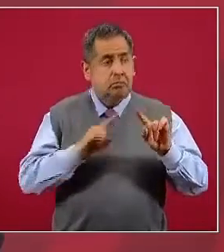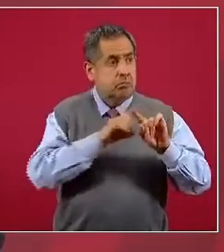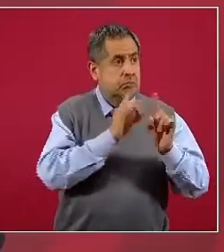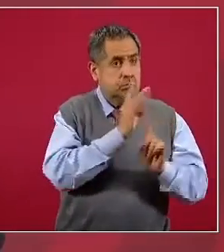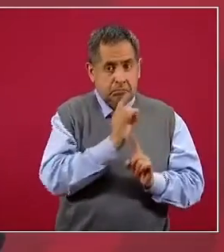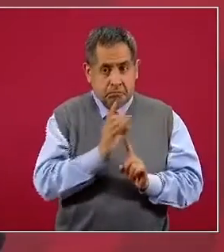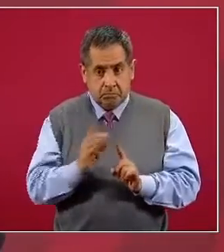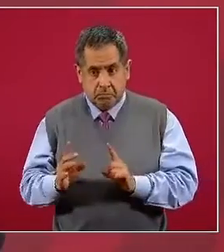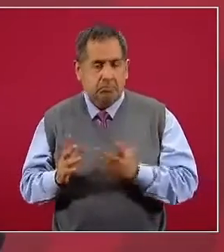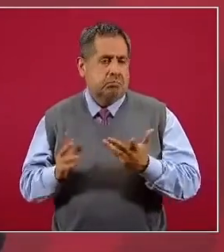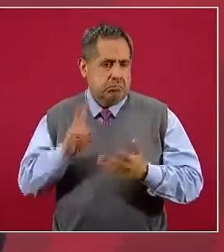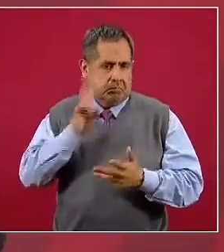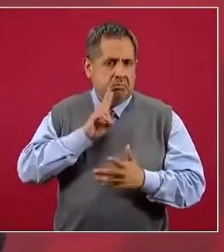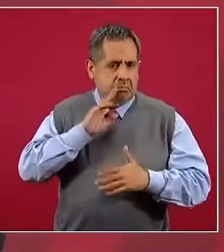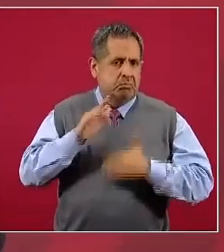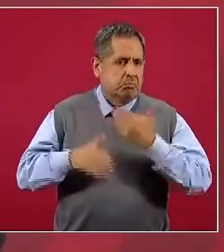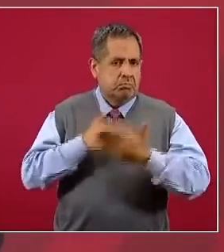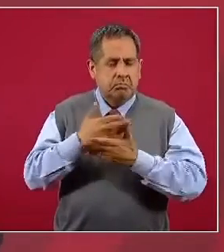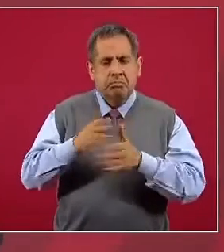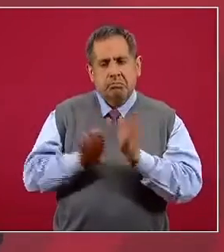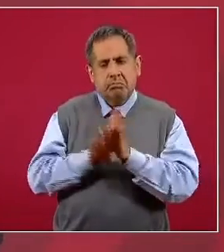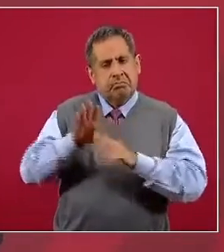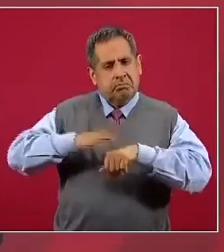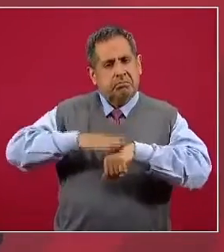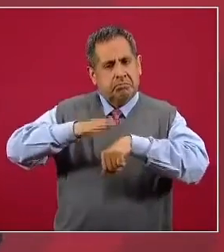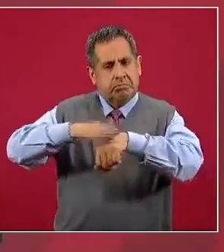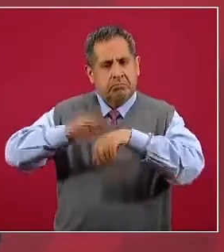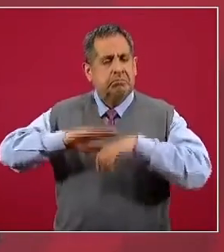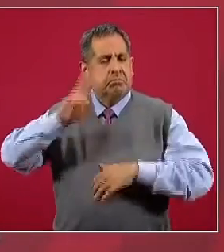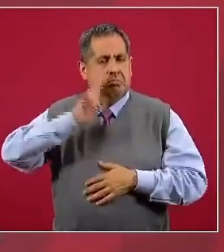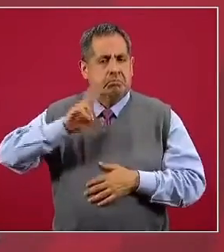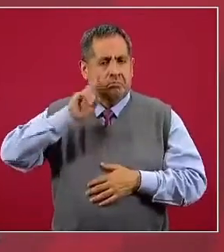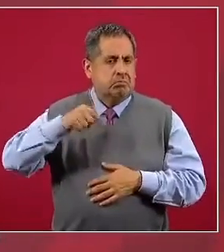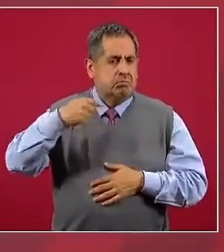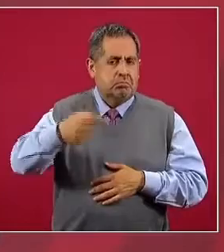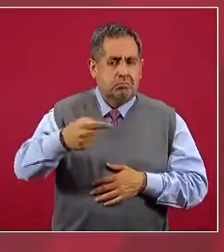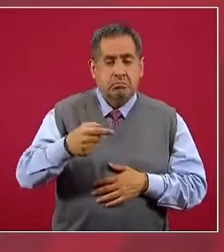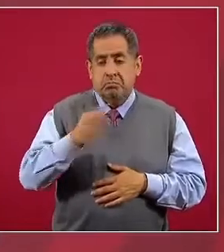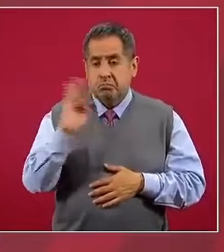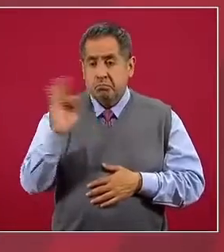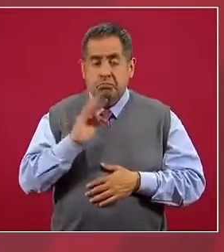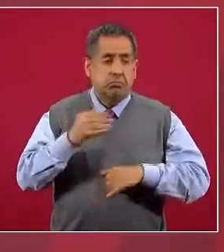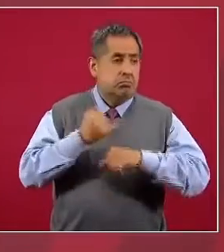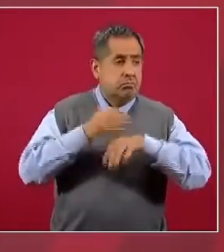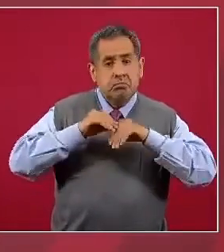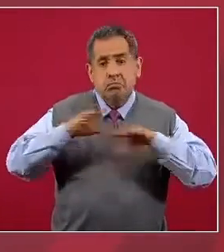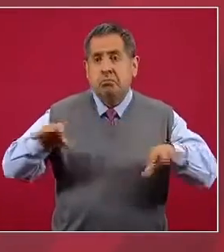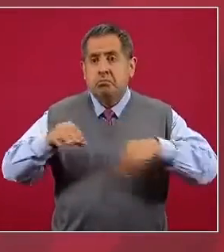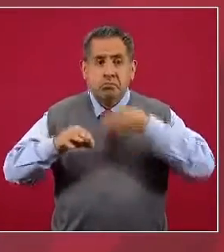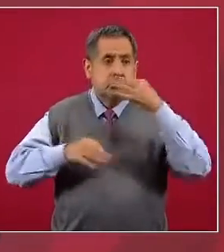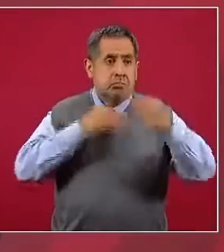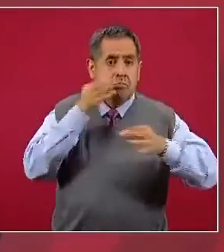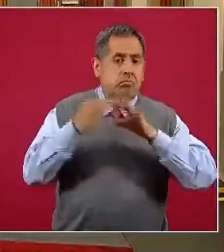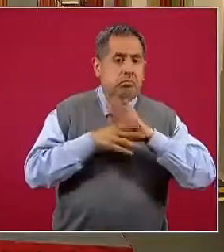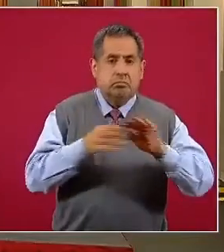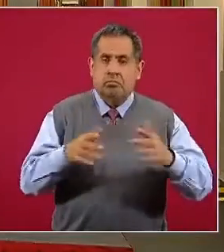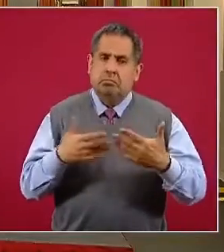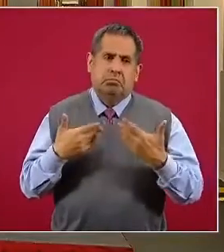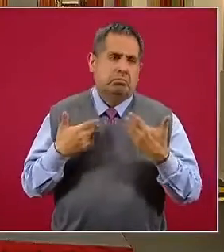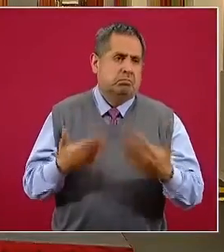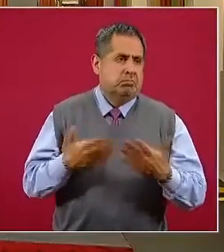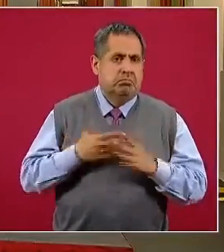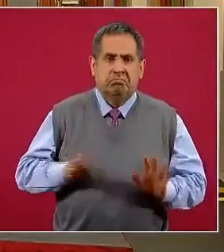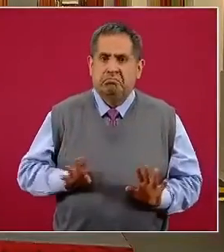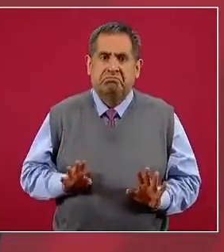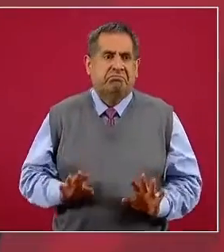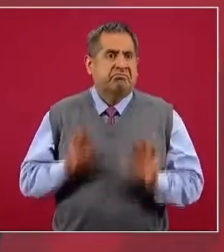esa tendencia incremental, sobre todo pues con esta posibilidad de difundir a la población los grandes beneficios